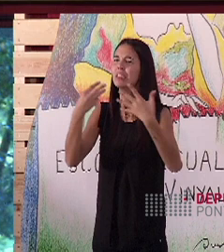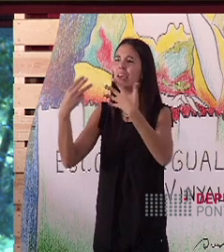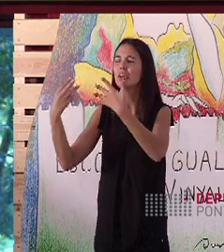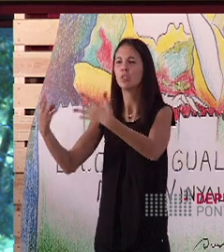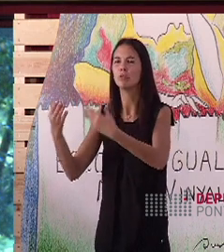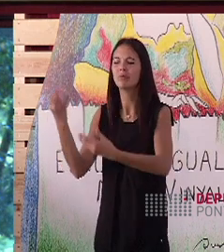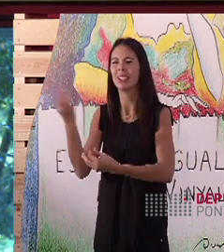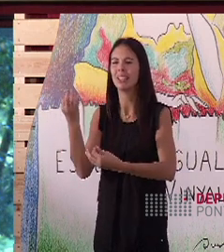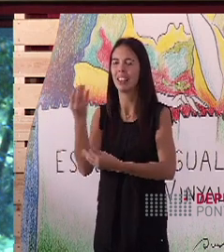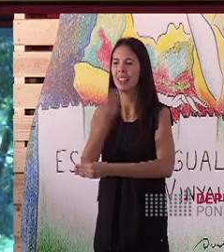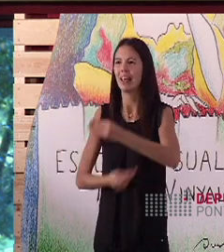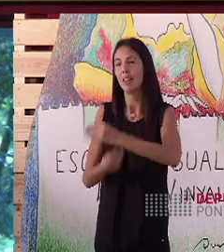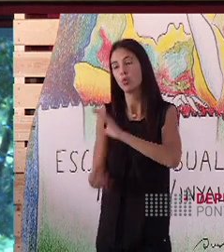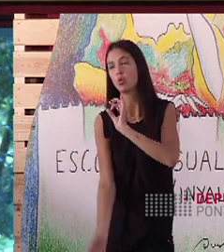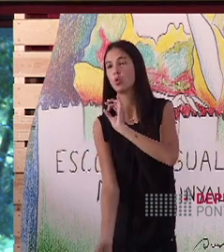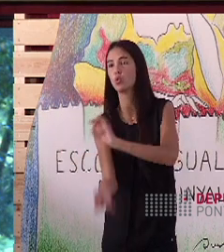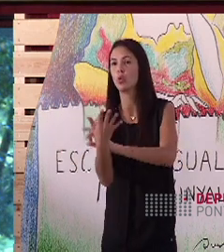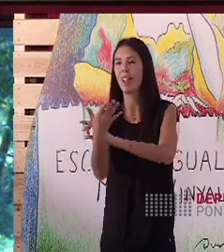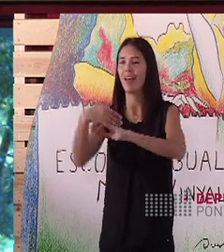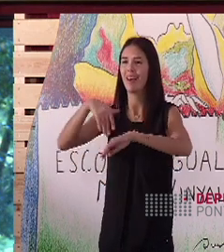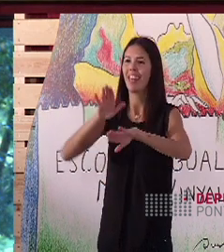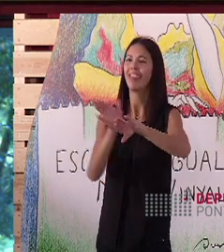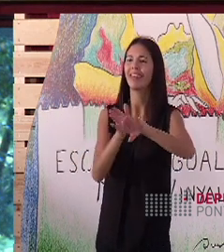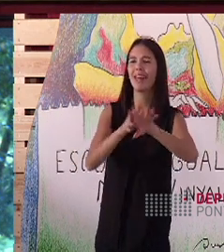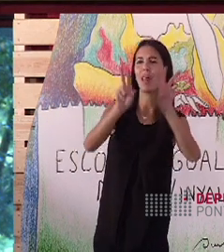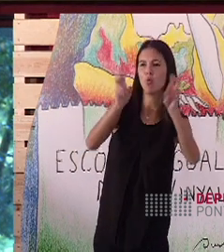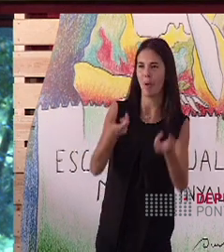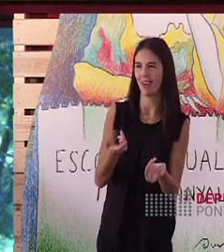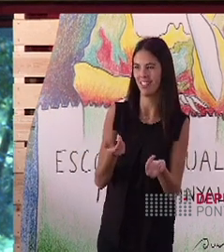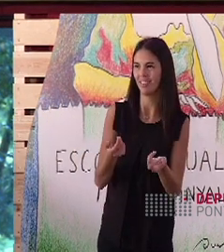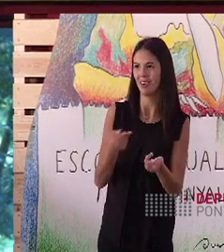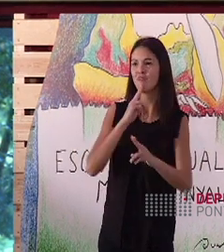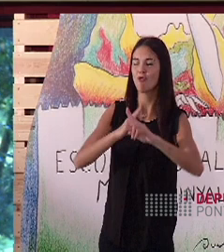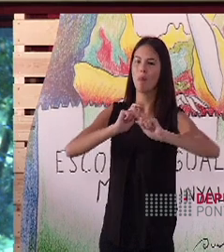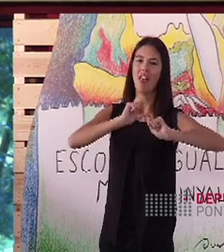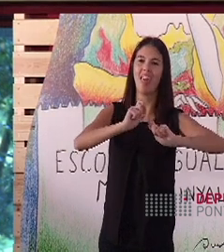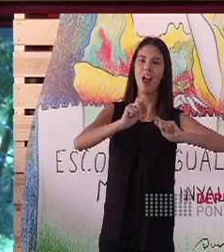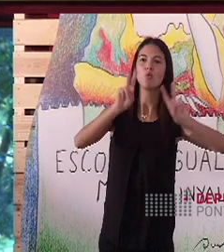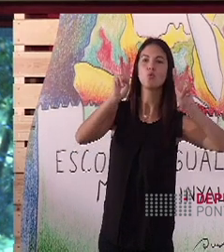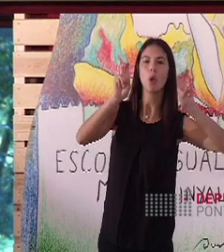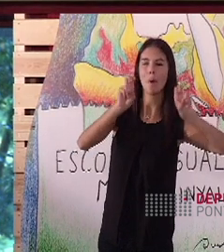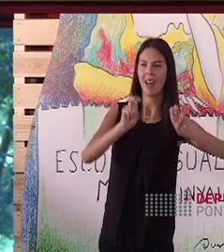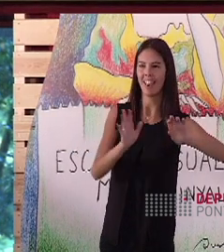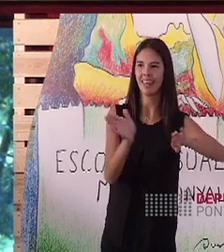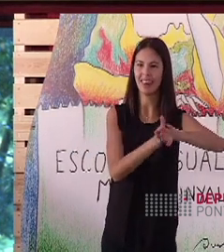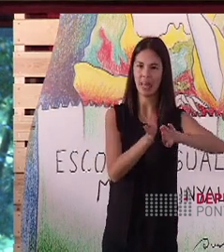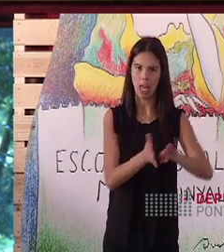una izquierda nueva que se va a llamar la Nueva Izquierda. La Nueva Izquierda van a hacer en